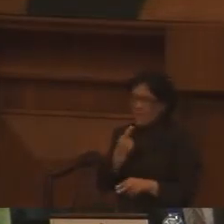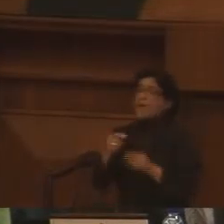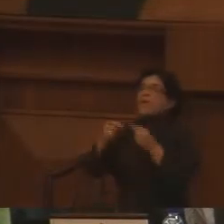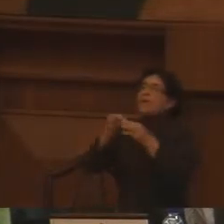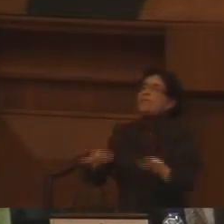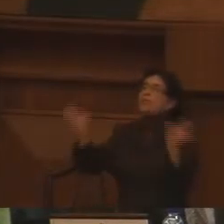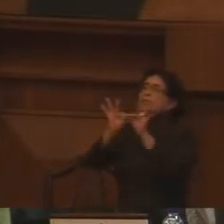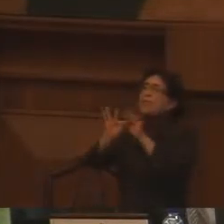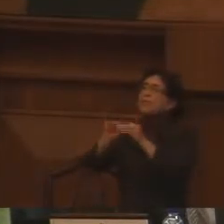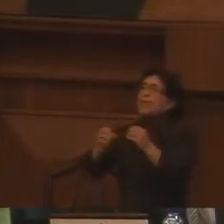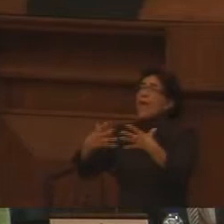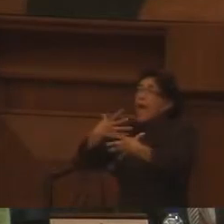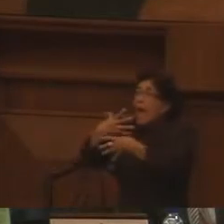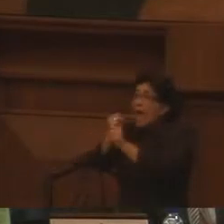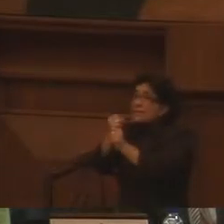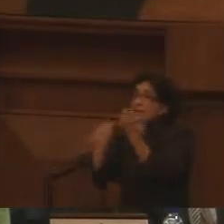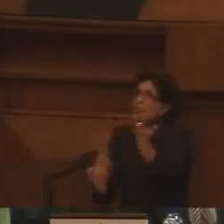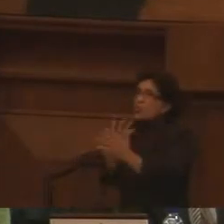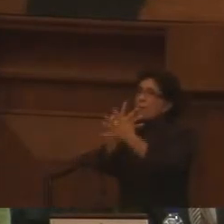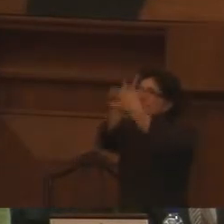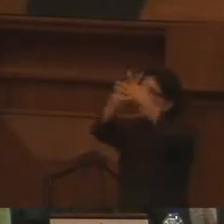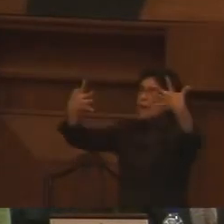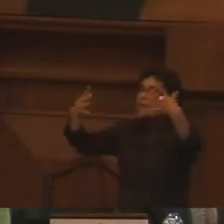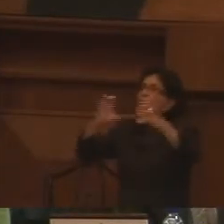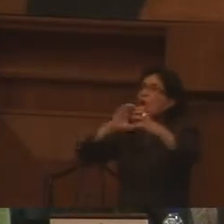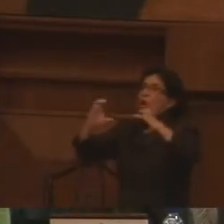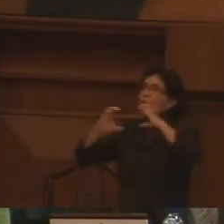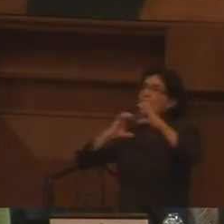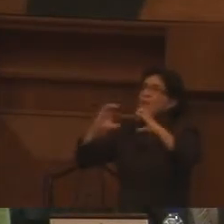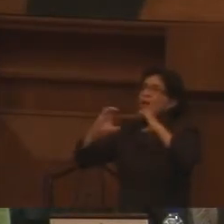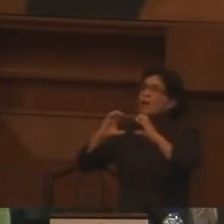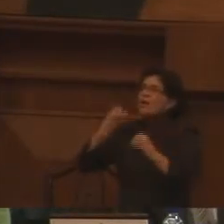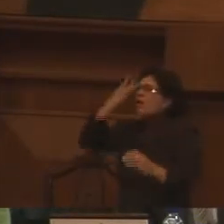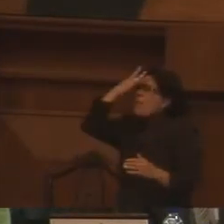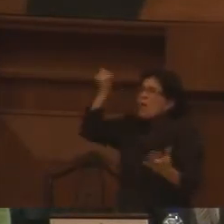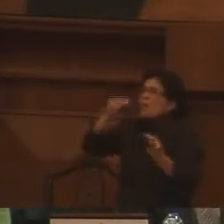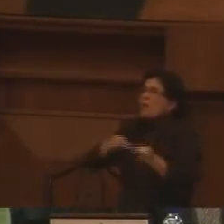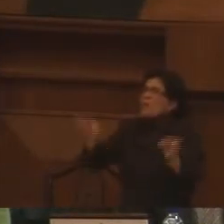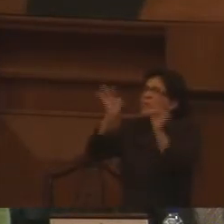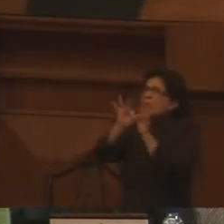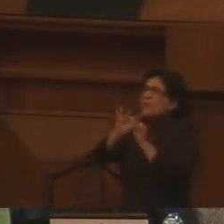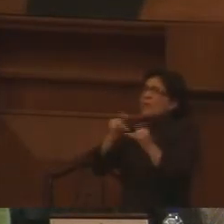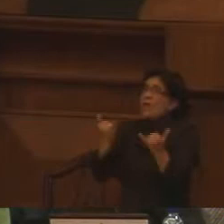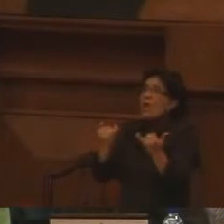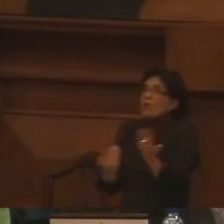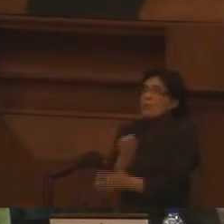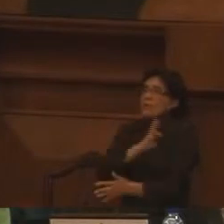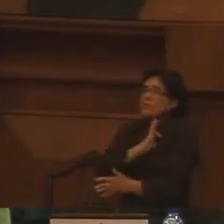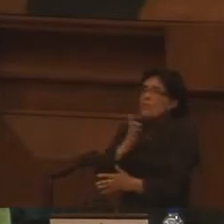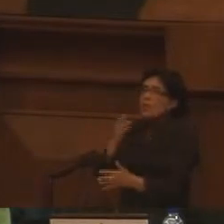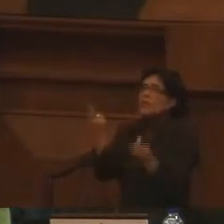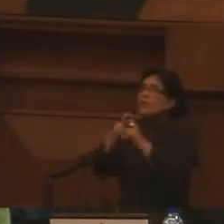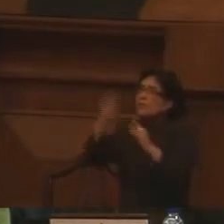se respeten las informaciones, las opiniones y la veracidad de lo que leemos, escuchamos y vemos,